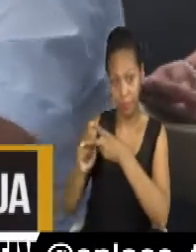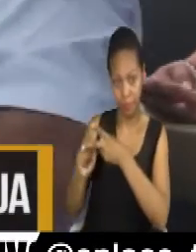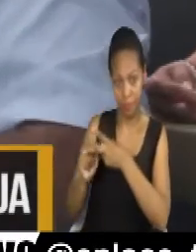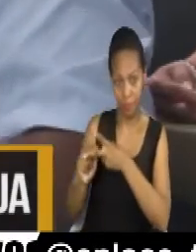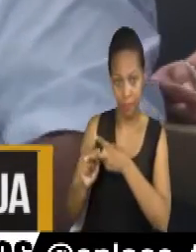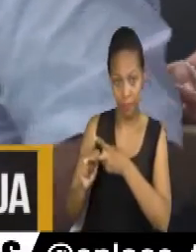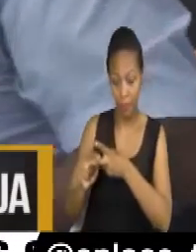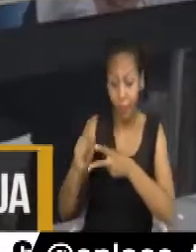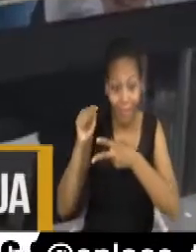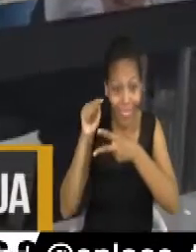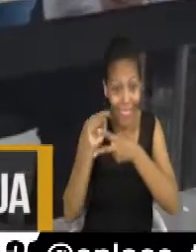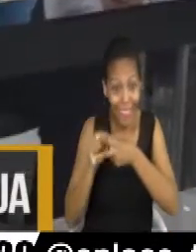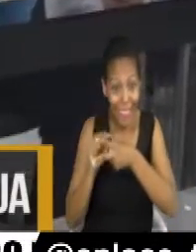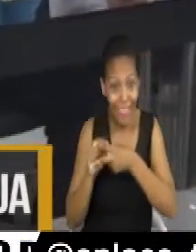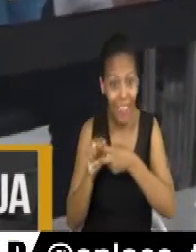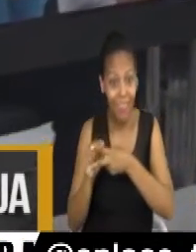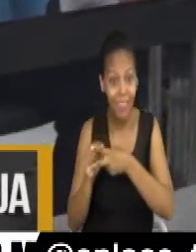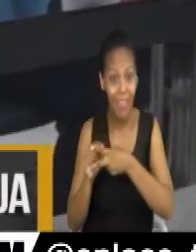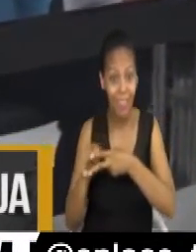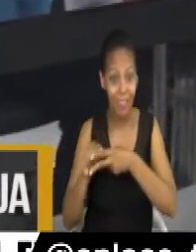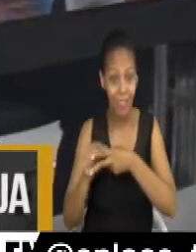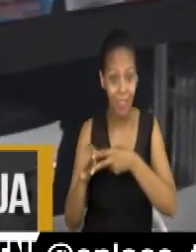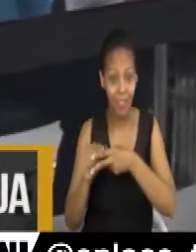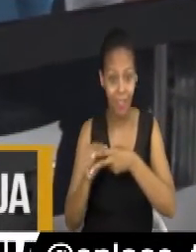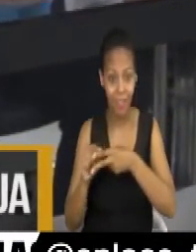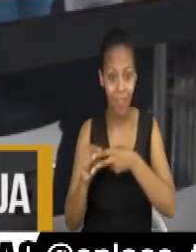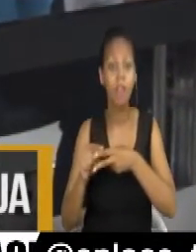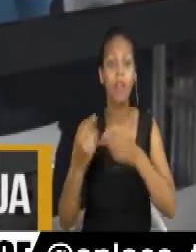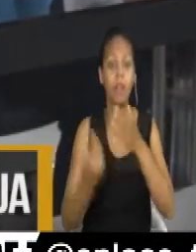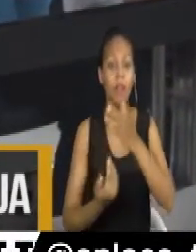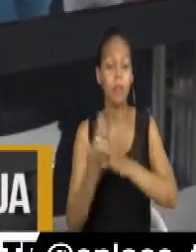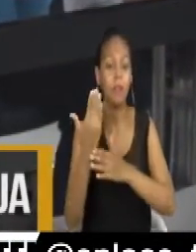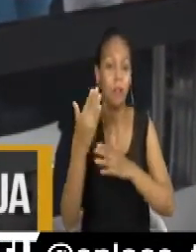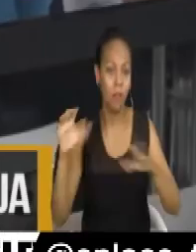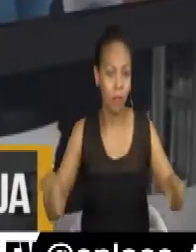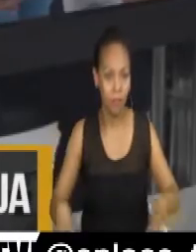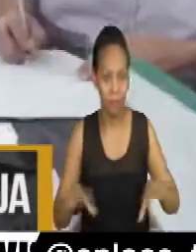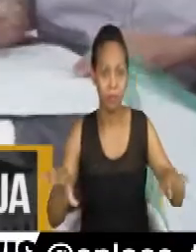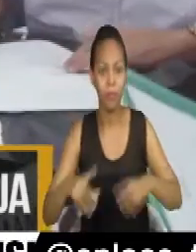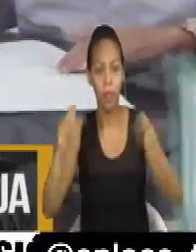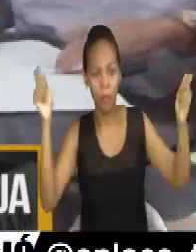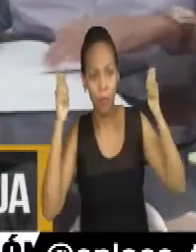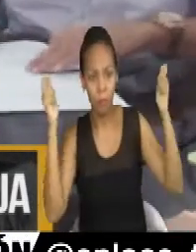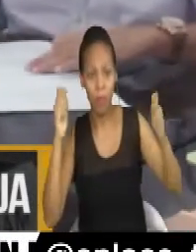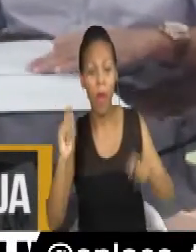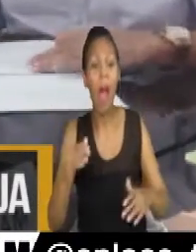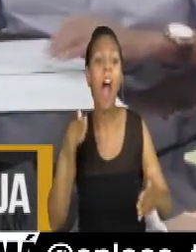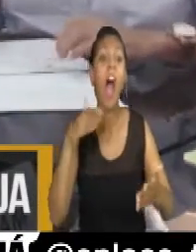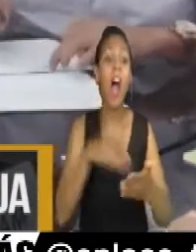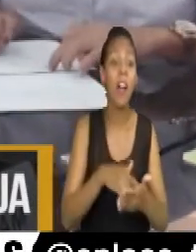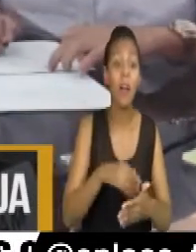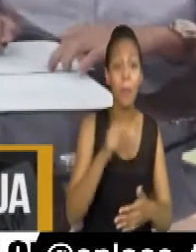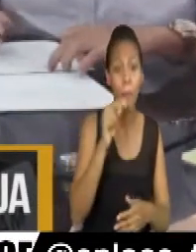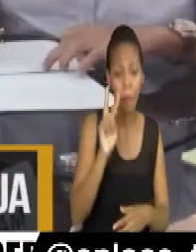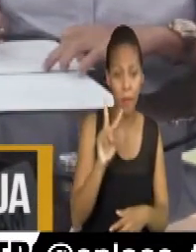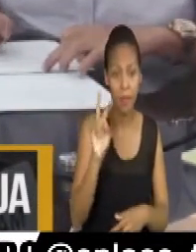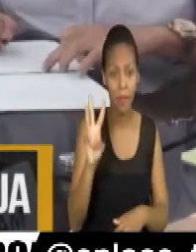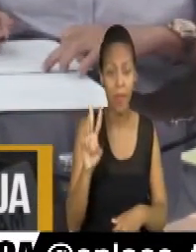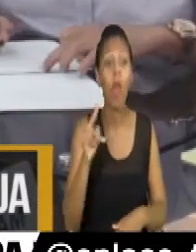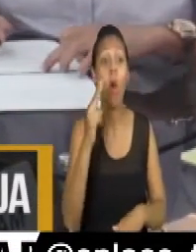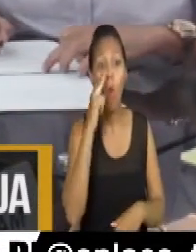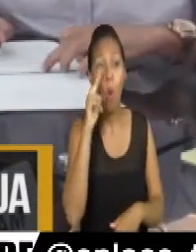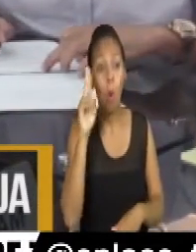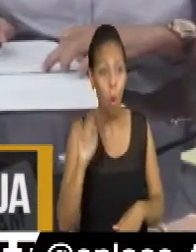la Registraduría Nacional, hasta el 23 de junio vence el término para que el gobierno, los partidos,